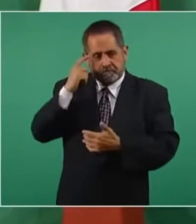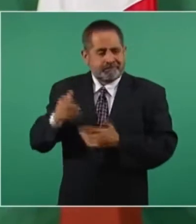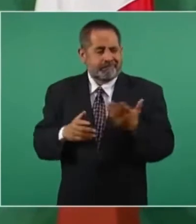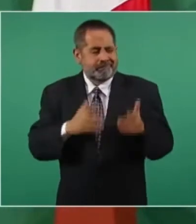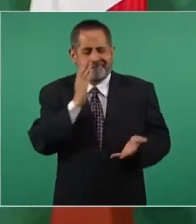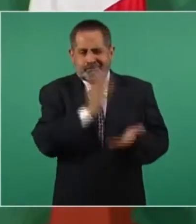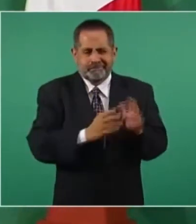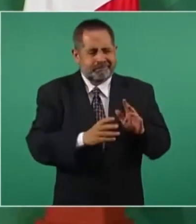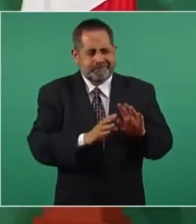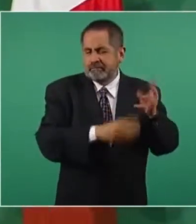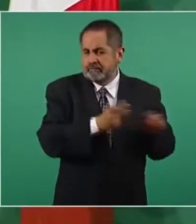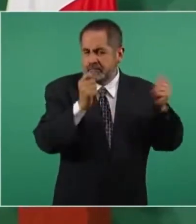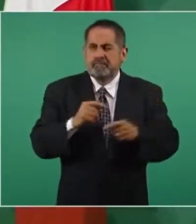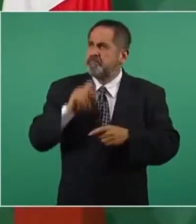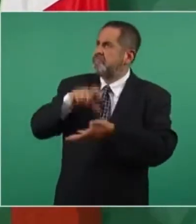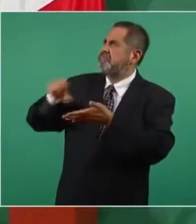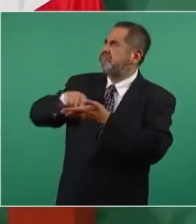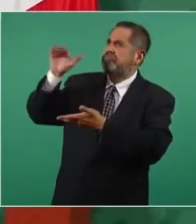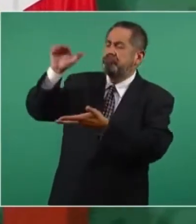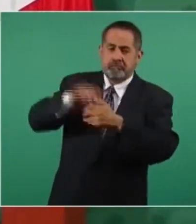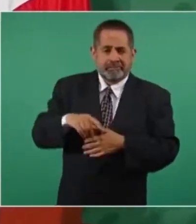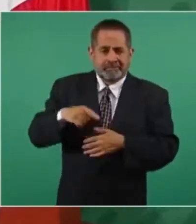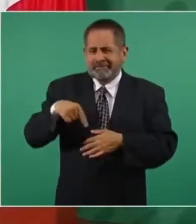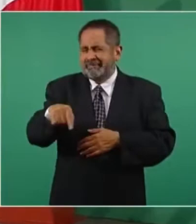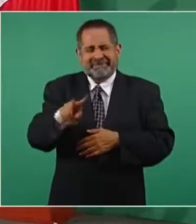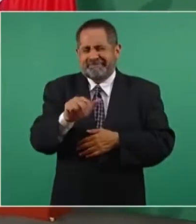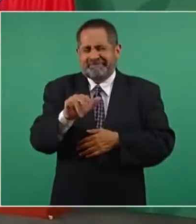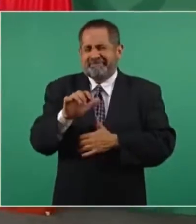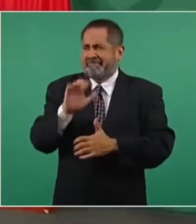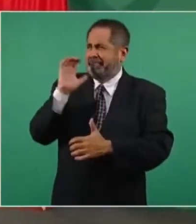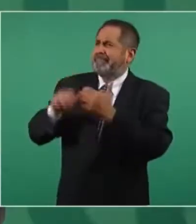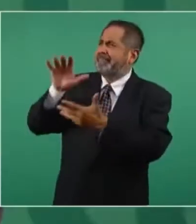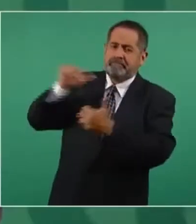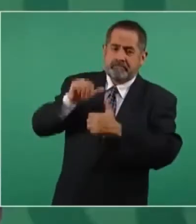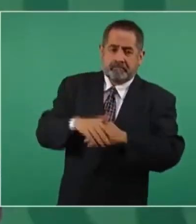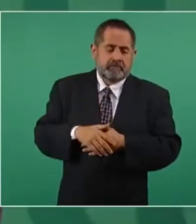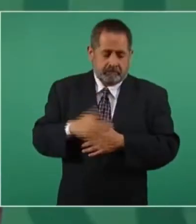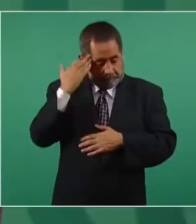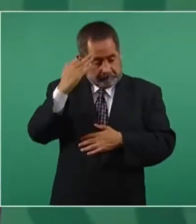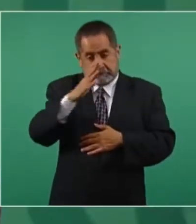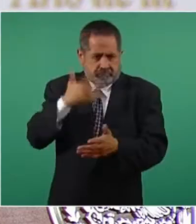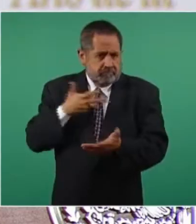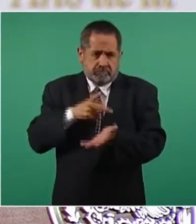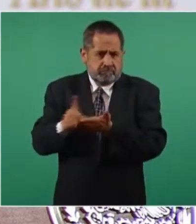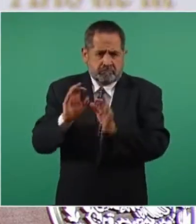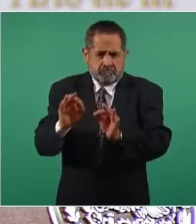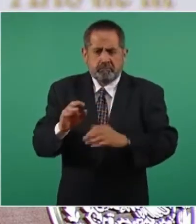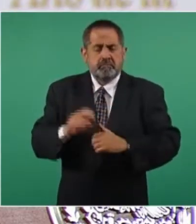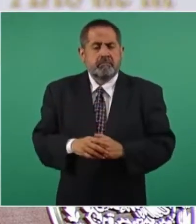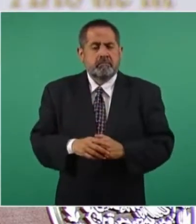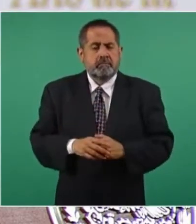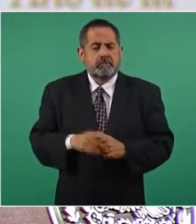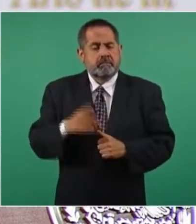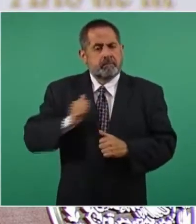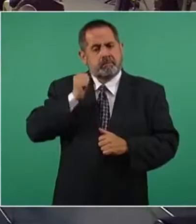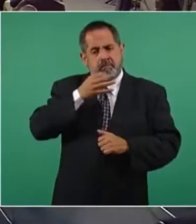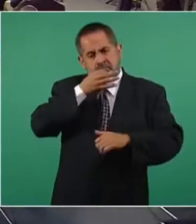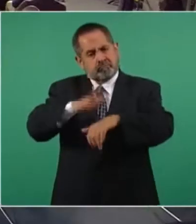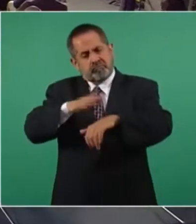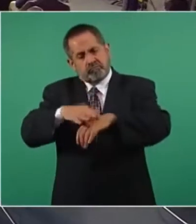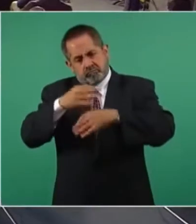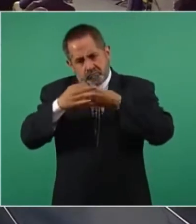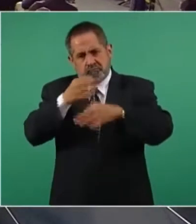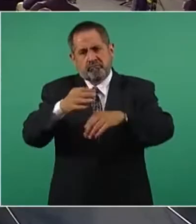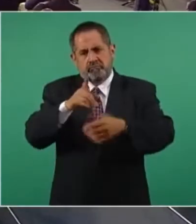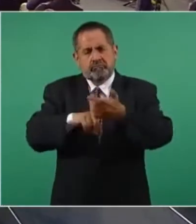romper el monopolio. Y ya estamos a punto de lograrlo. Nos llevó tiempo, pero aprovecho para decirles